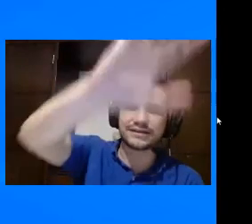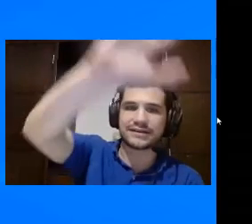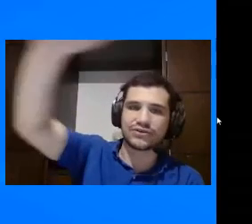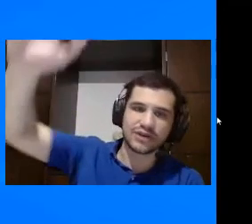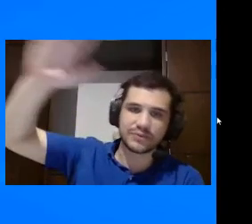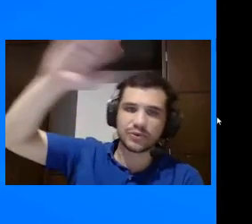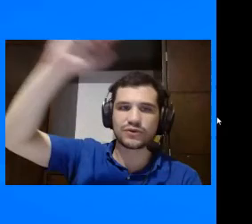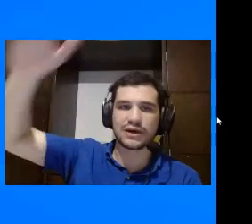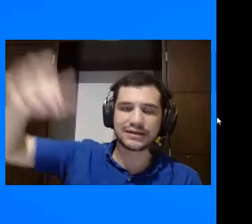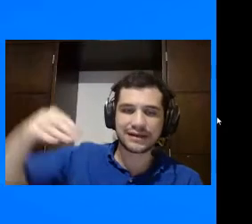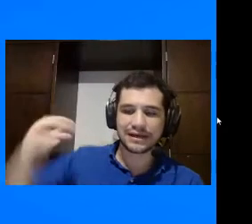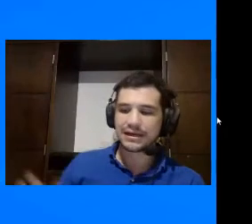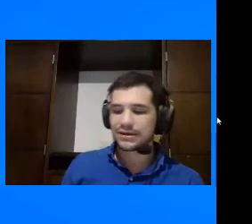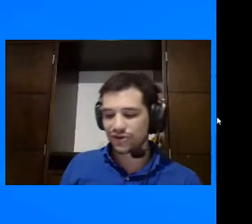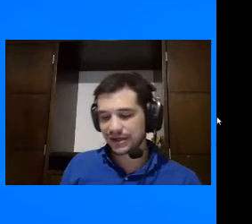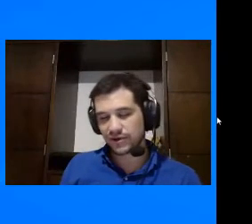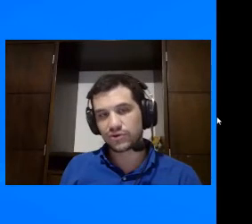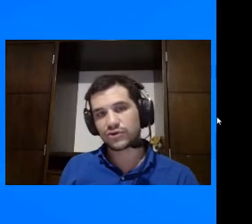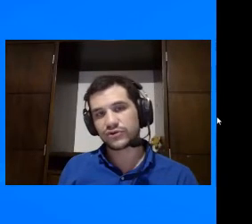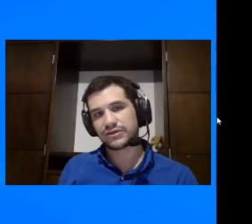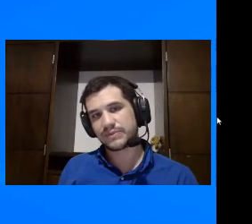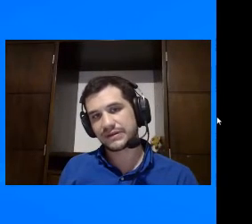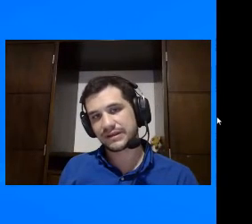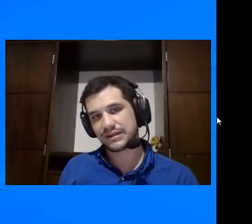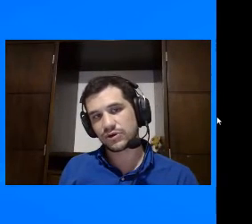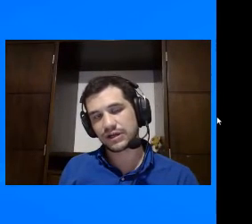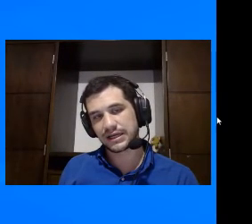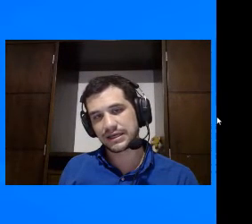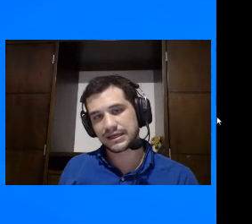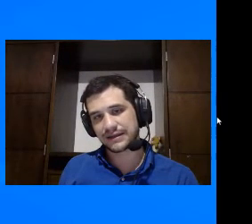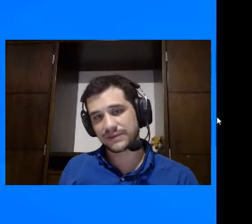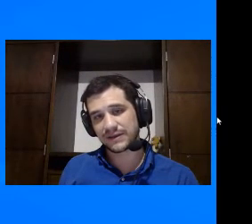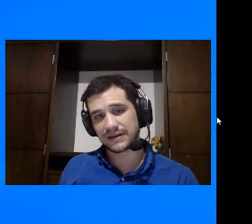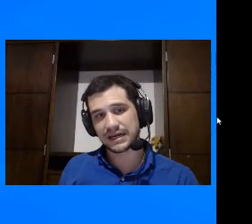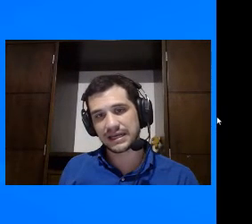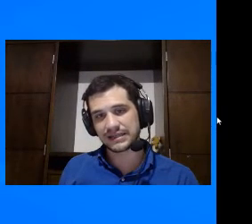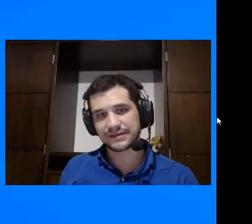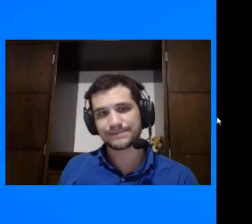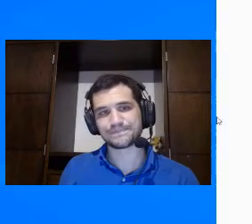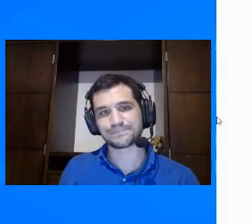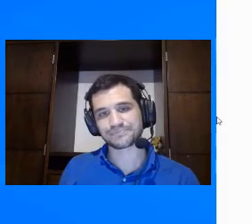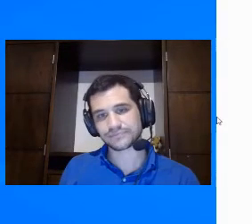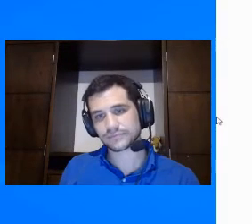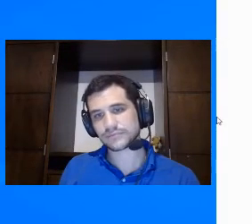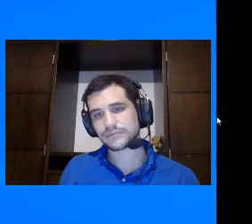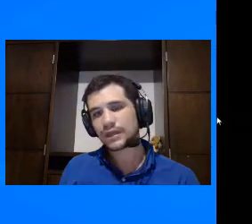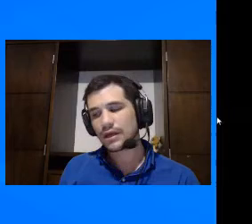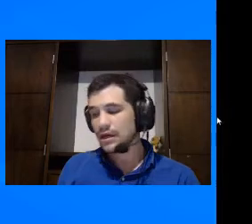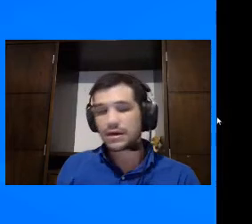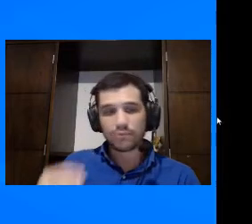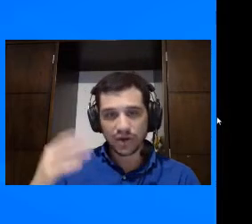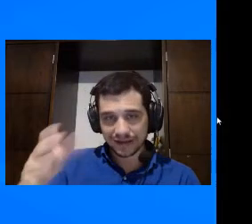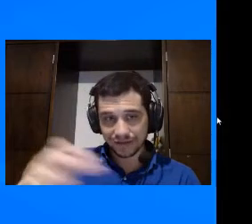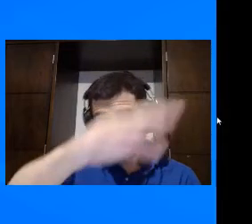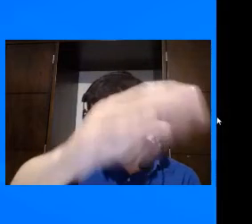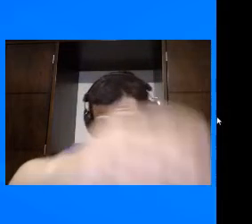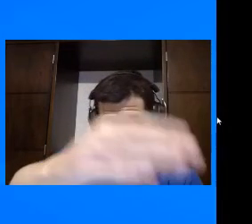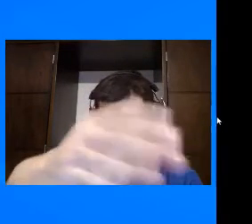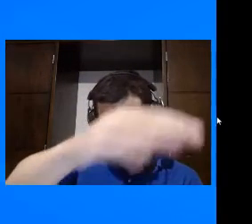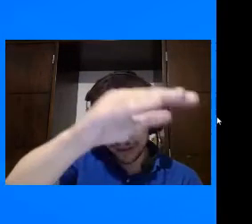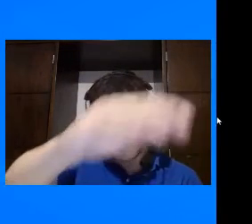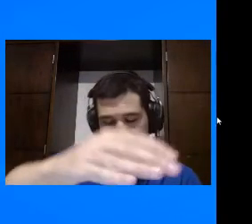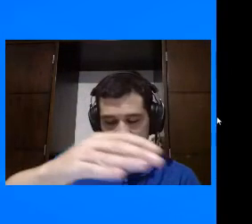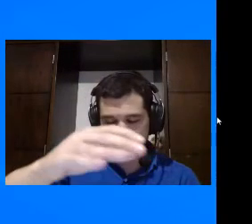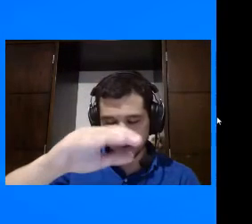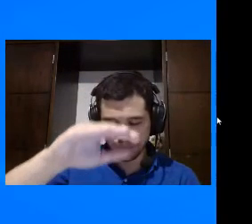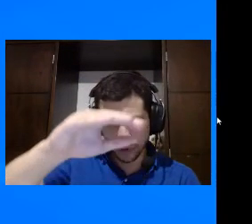algunas de las razones por las cuales los arqueólogos en el presente hoy creen que estas piezas eran hechas. Voy a estudiar o voy